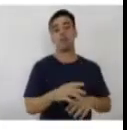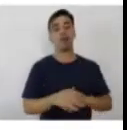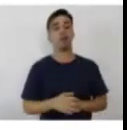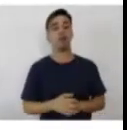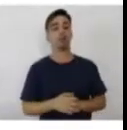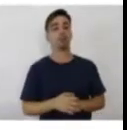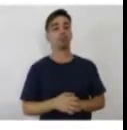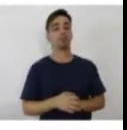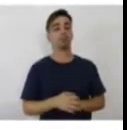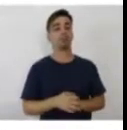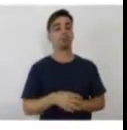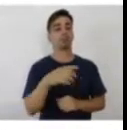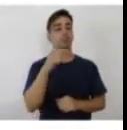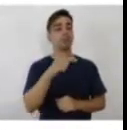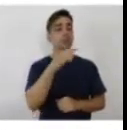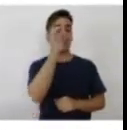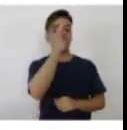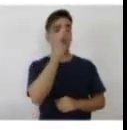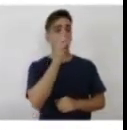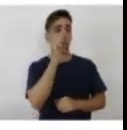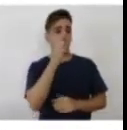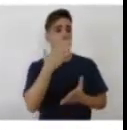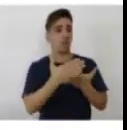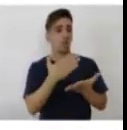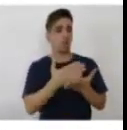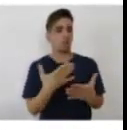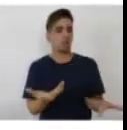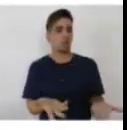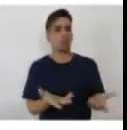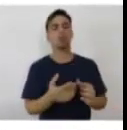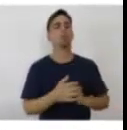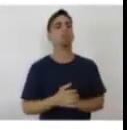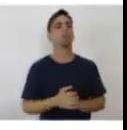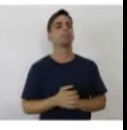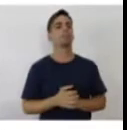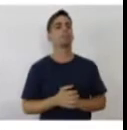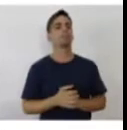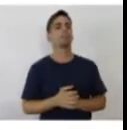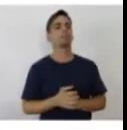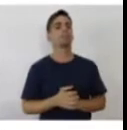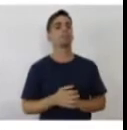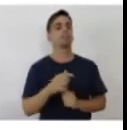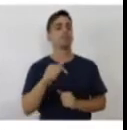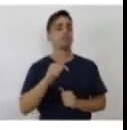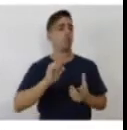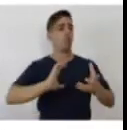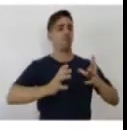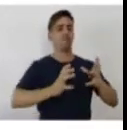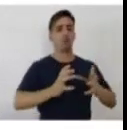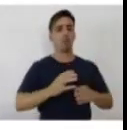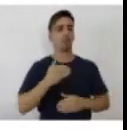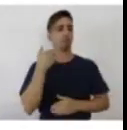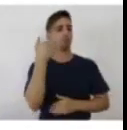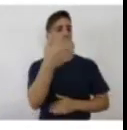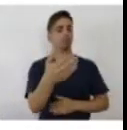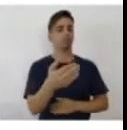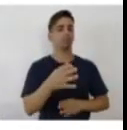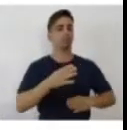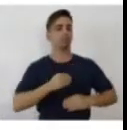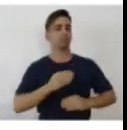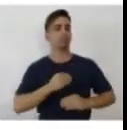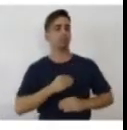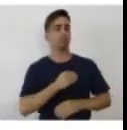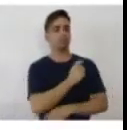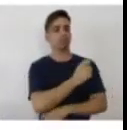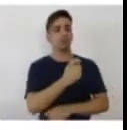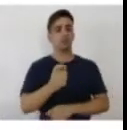el tipo de educación a la cual ustedes pertenecen, que es la formación de profesores